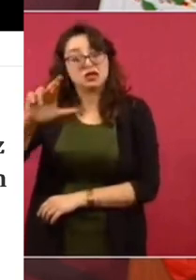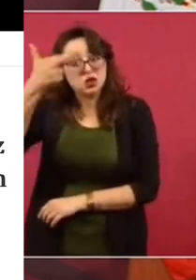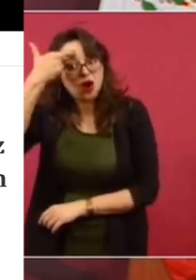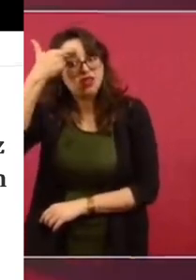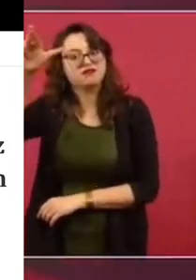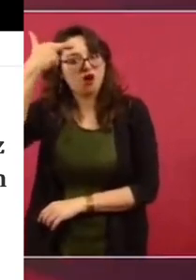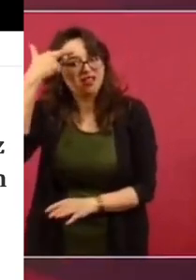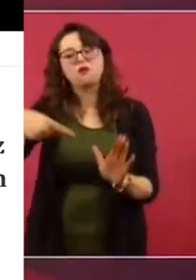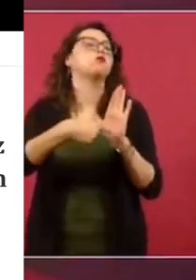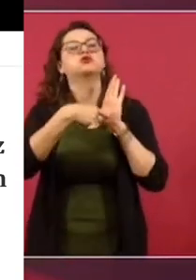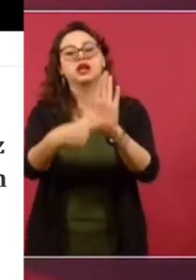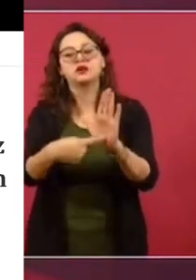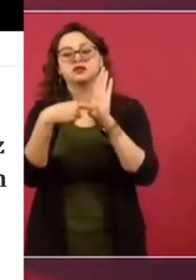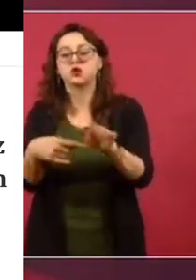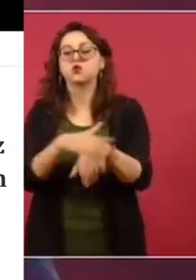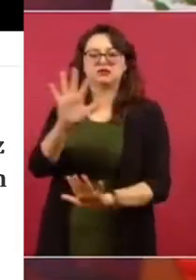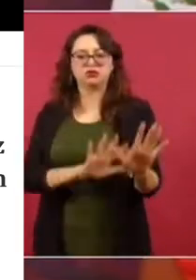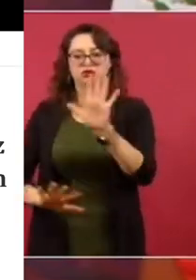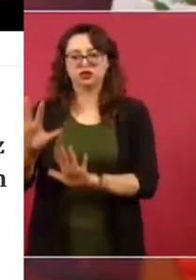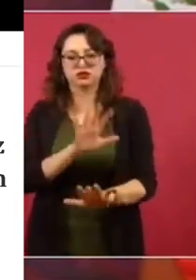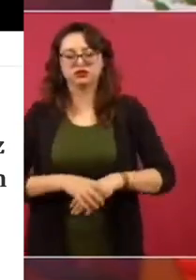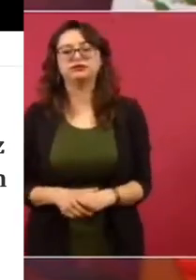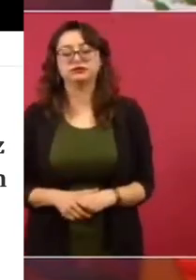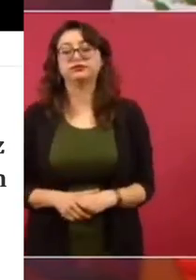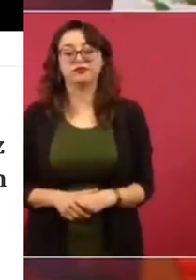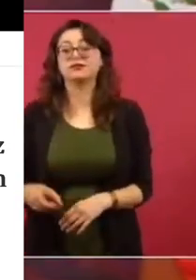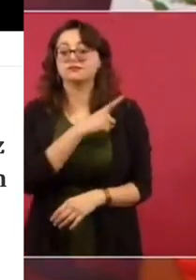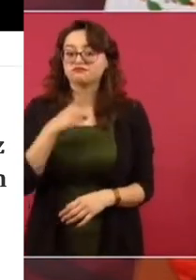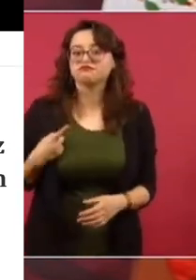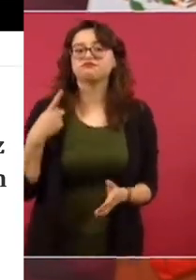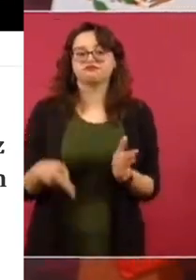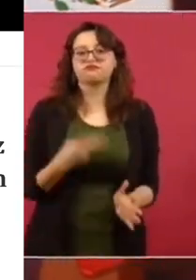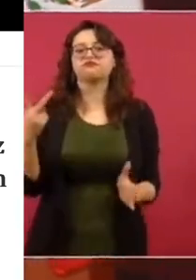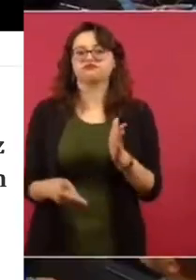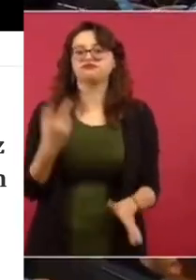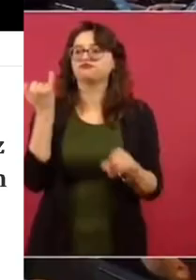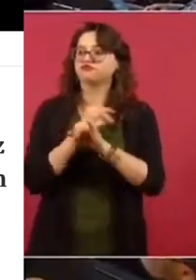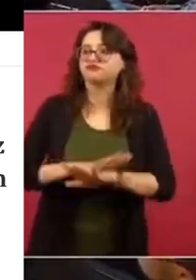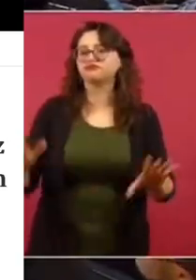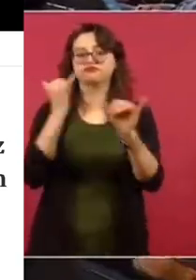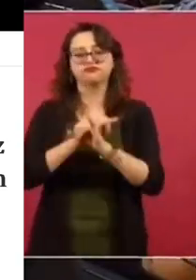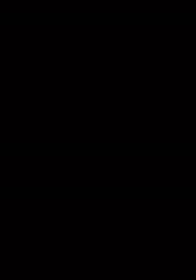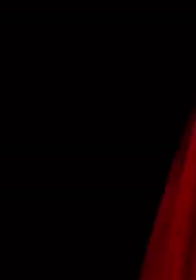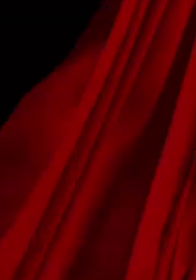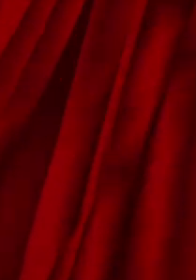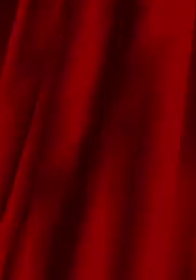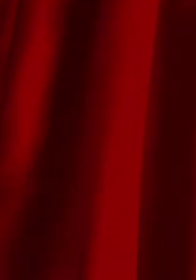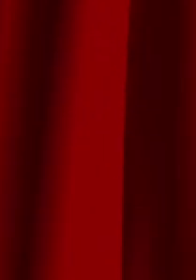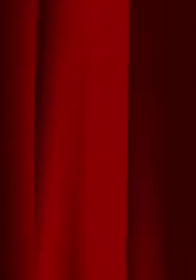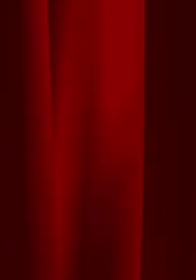Cero manipulación. Porque ustedes no informan, ustedes manipulan. Entonces hay que estar informando, orientando, concientizando.